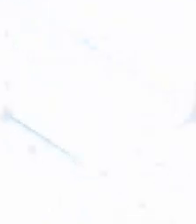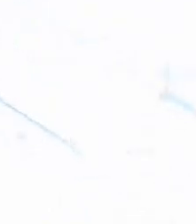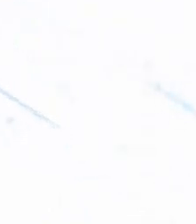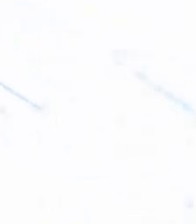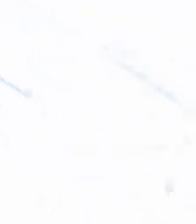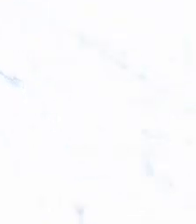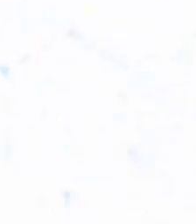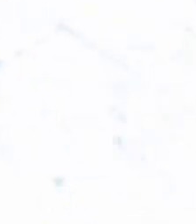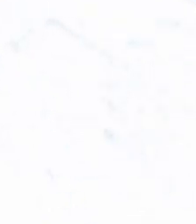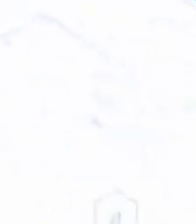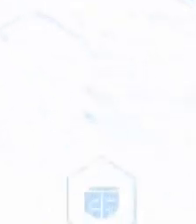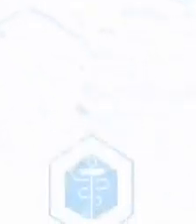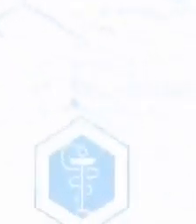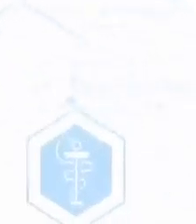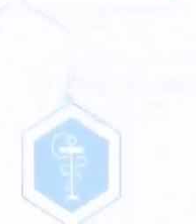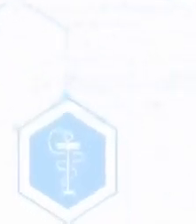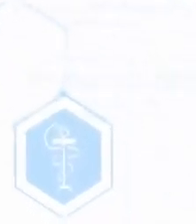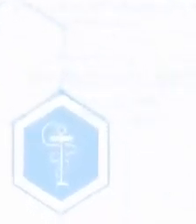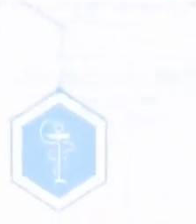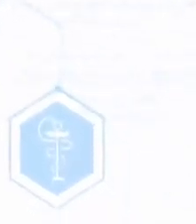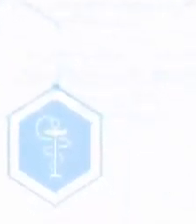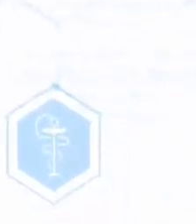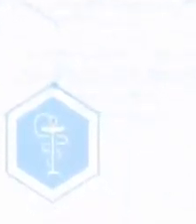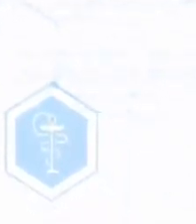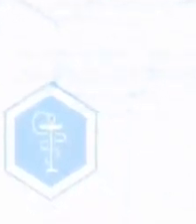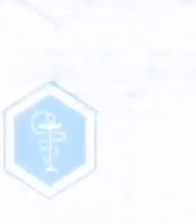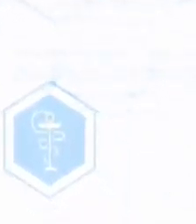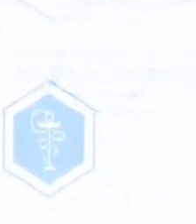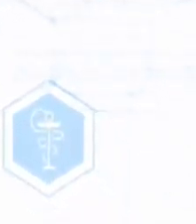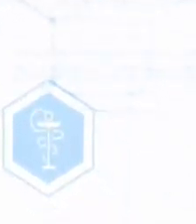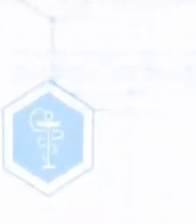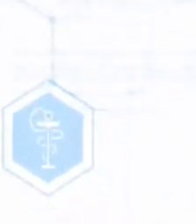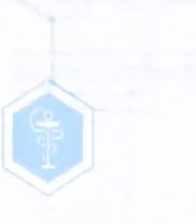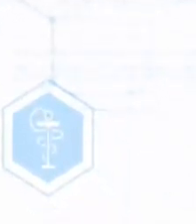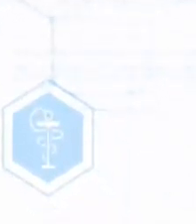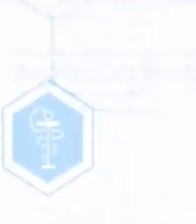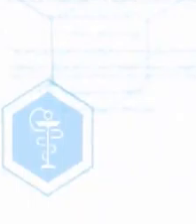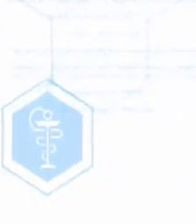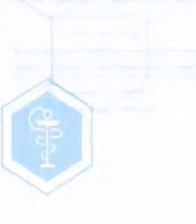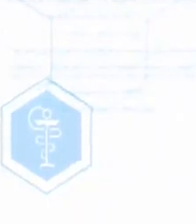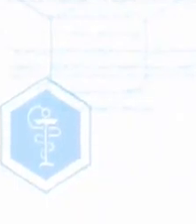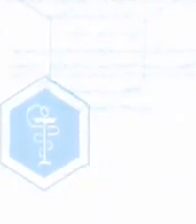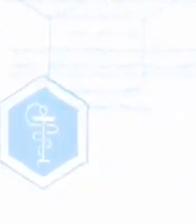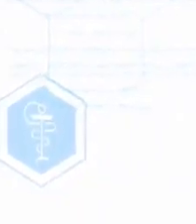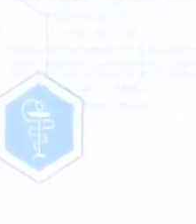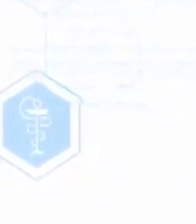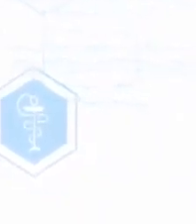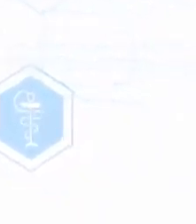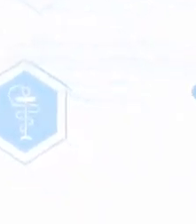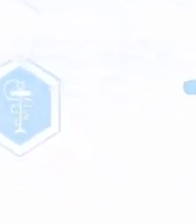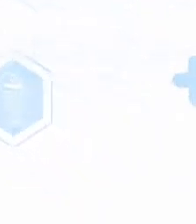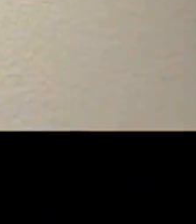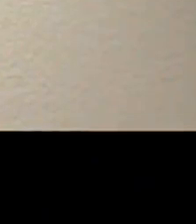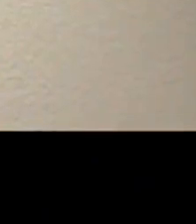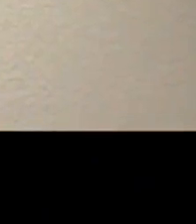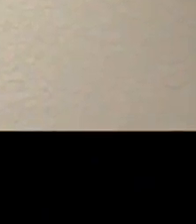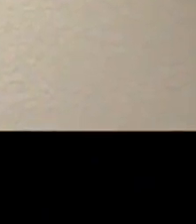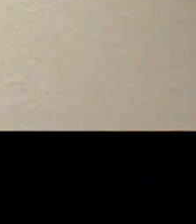médico otorrino del Hospital Escuela Antonio Lenín Fonseca. No le cambie de canal, que ya regresamos.